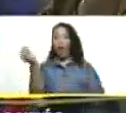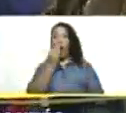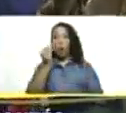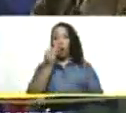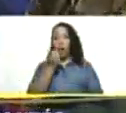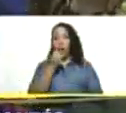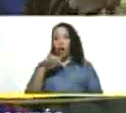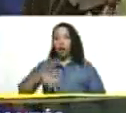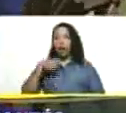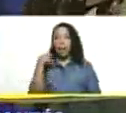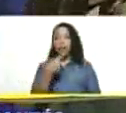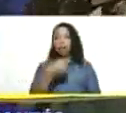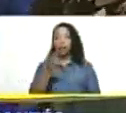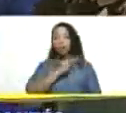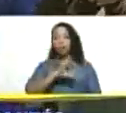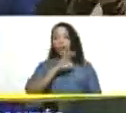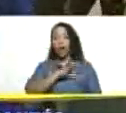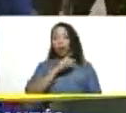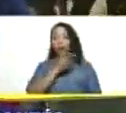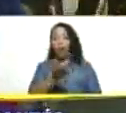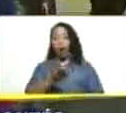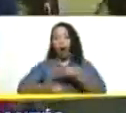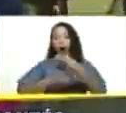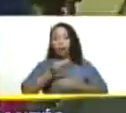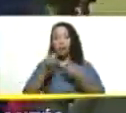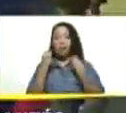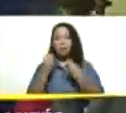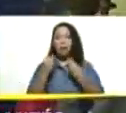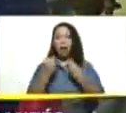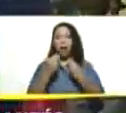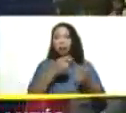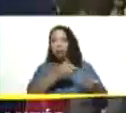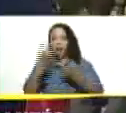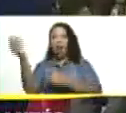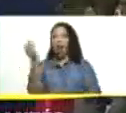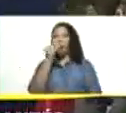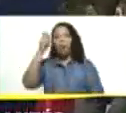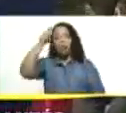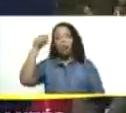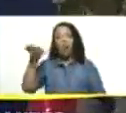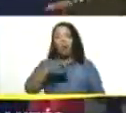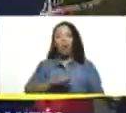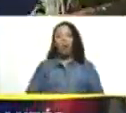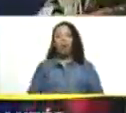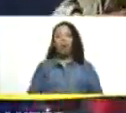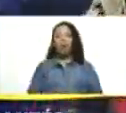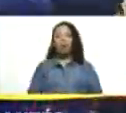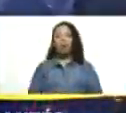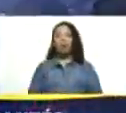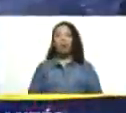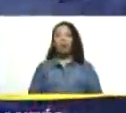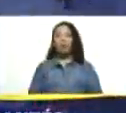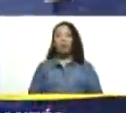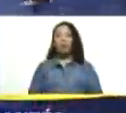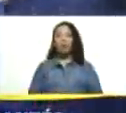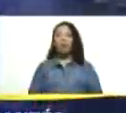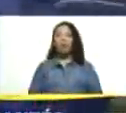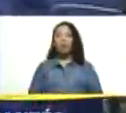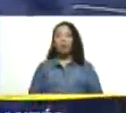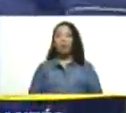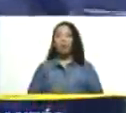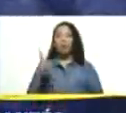toda esta inversión social que usted realiza para, bueno, llevarle los alimentos al pueblo, ha hecho, bueno, que la actividad productiva se dinamice de